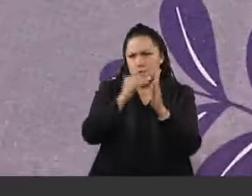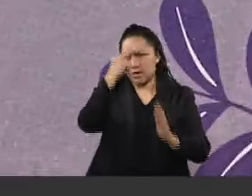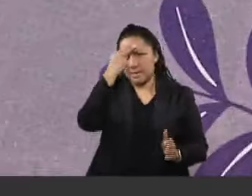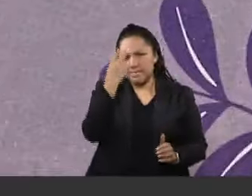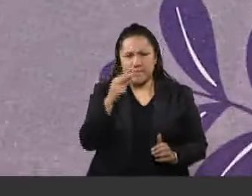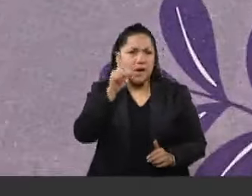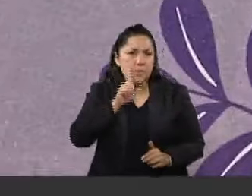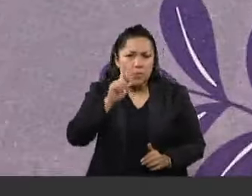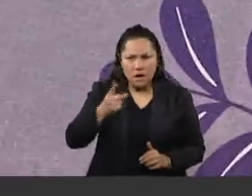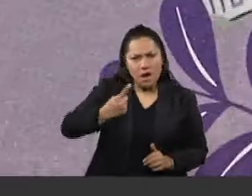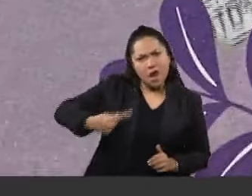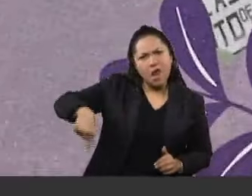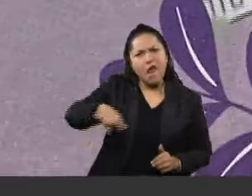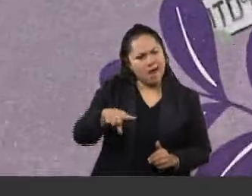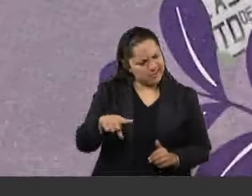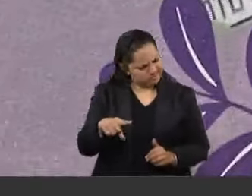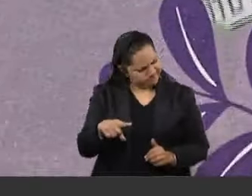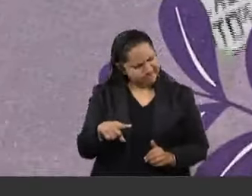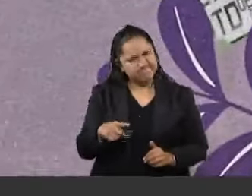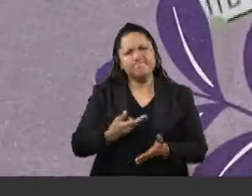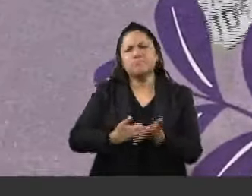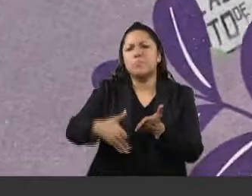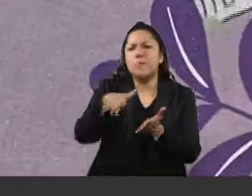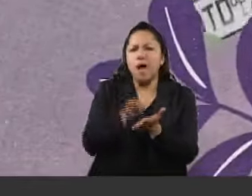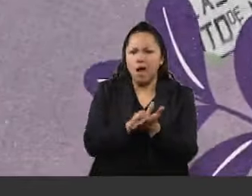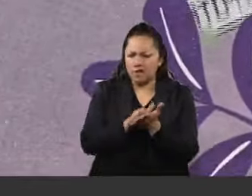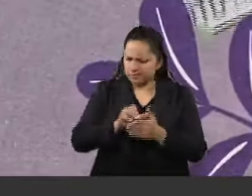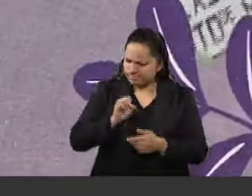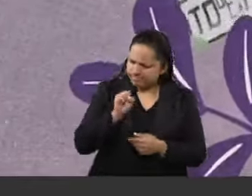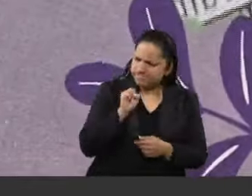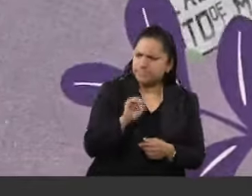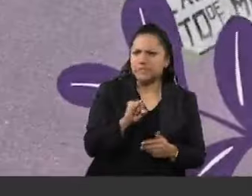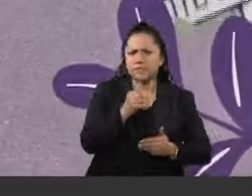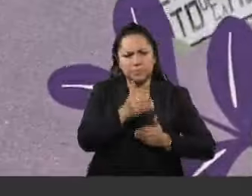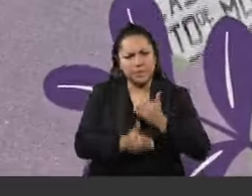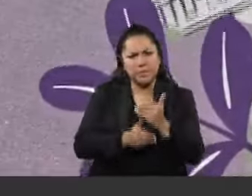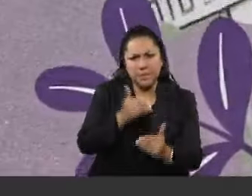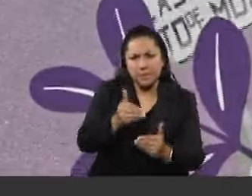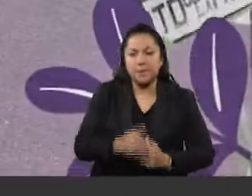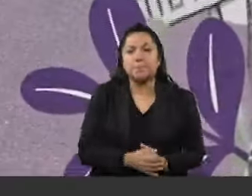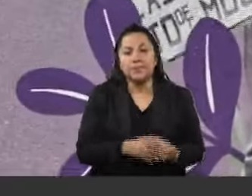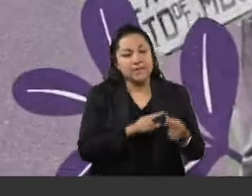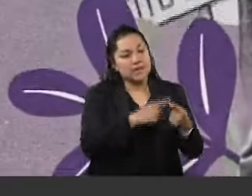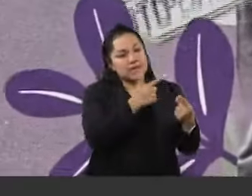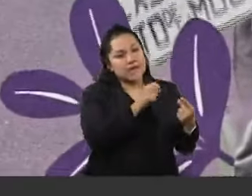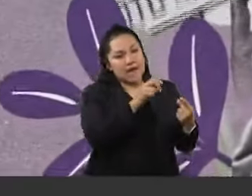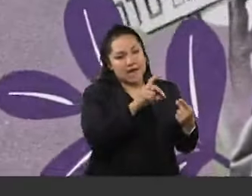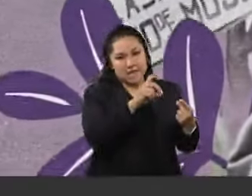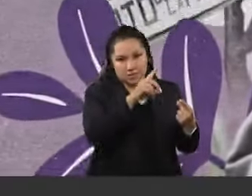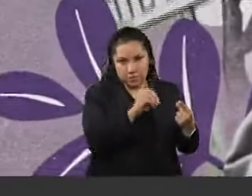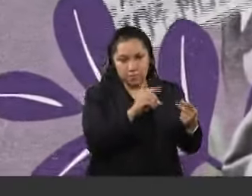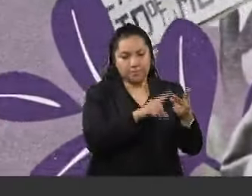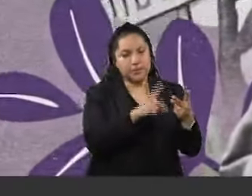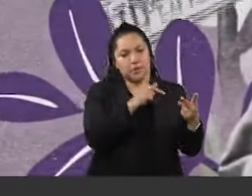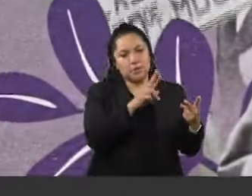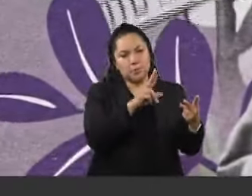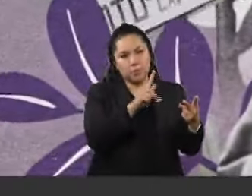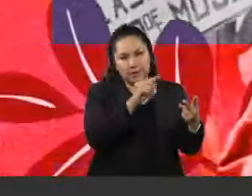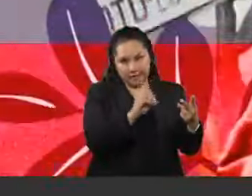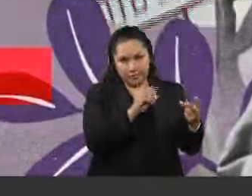de aquellos tiempos. Como Ermila Galindo, Elvia Carrillo Puerto, María del